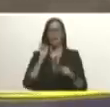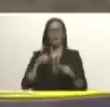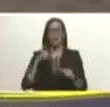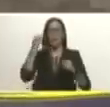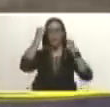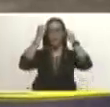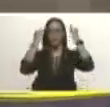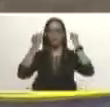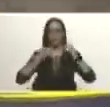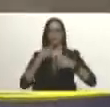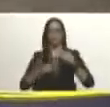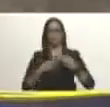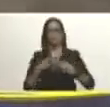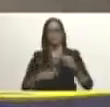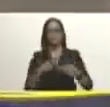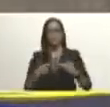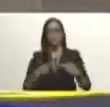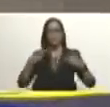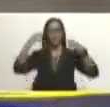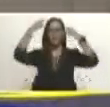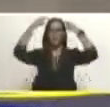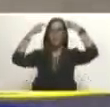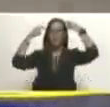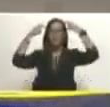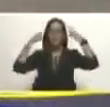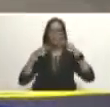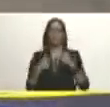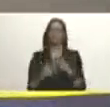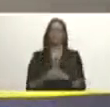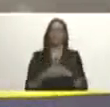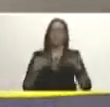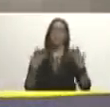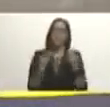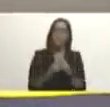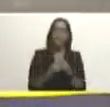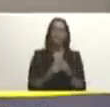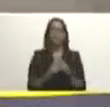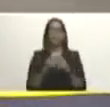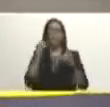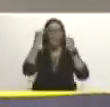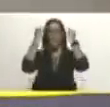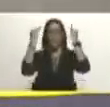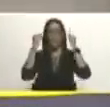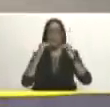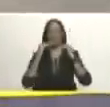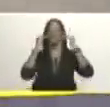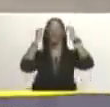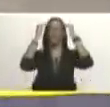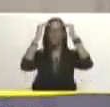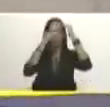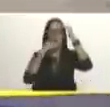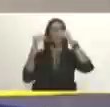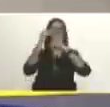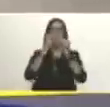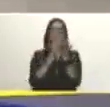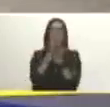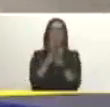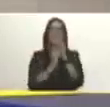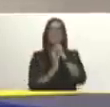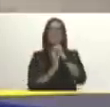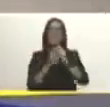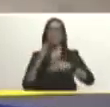ideales revolucionarios chavistas, apegados a la doctrina del comandante supremo y eterno y líder de la